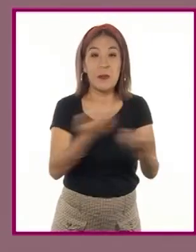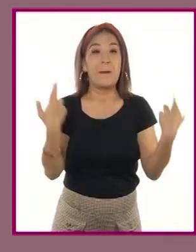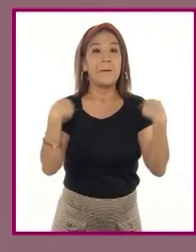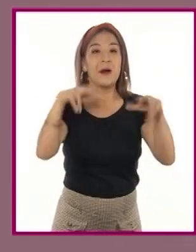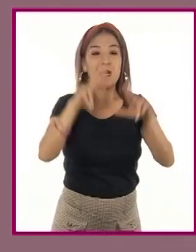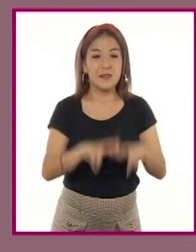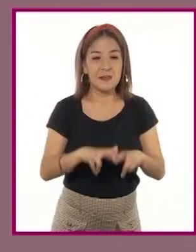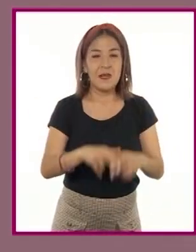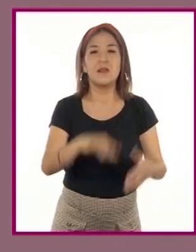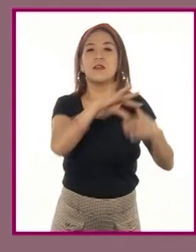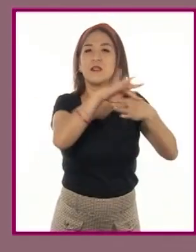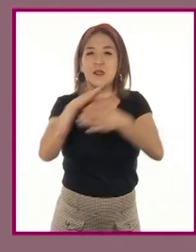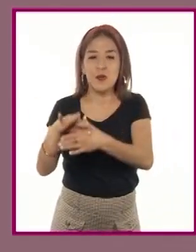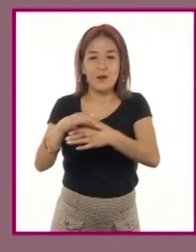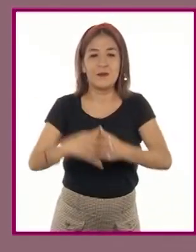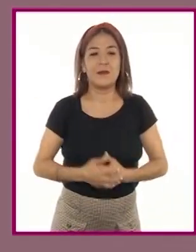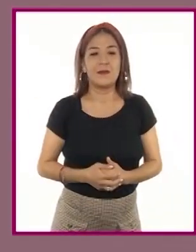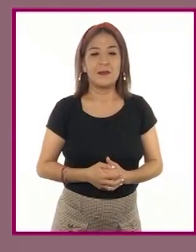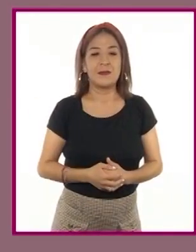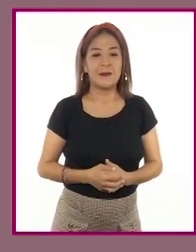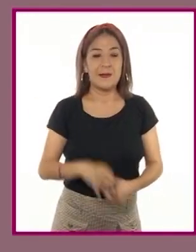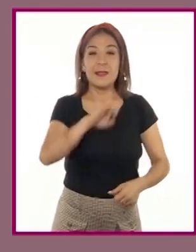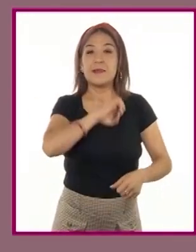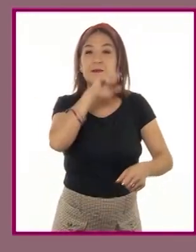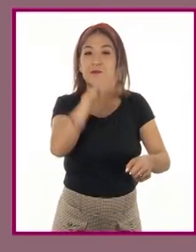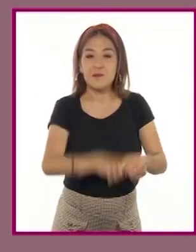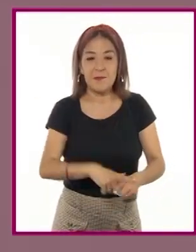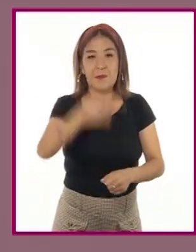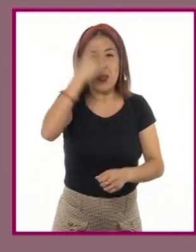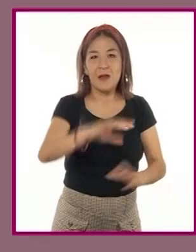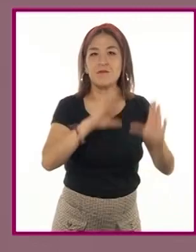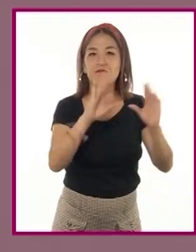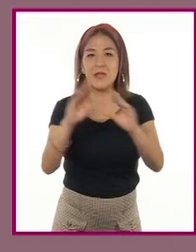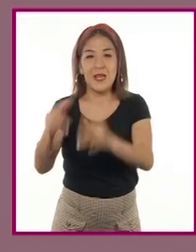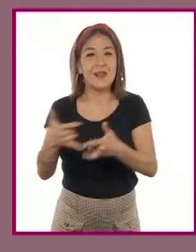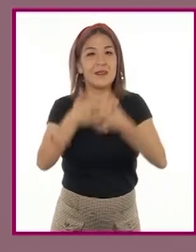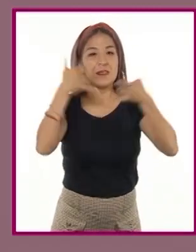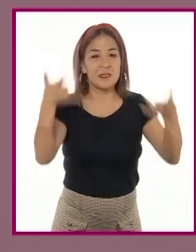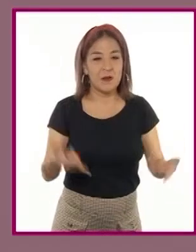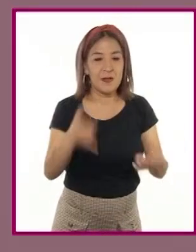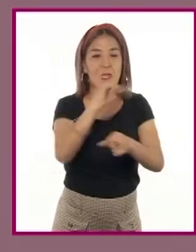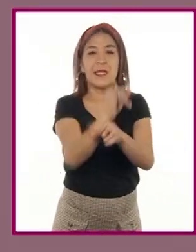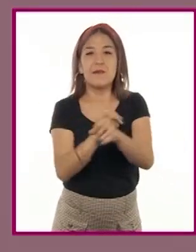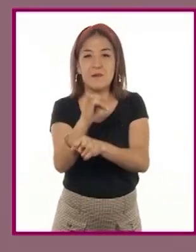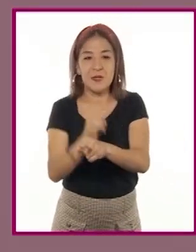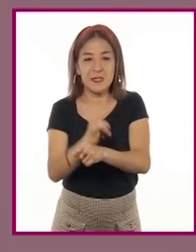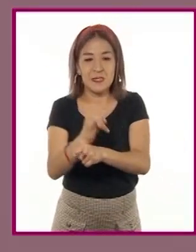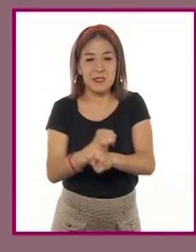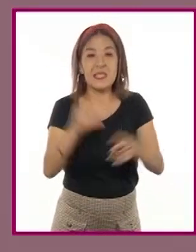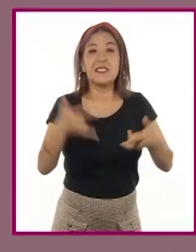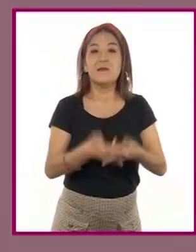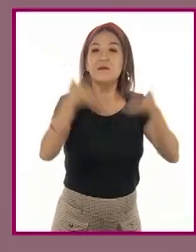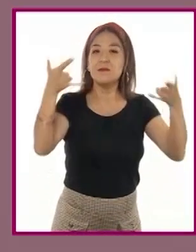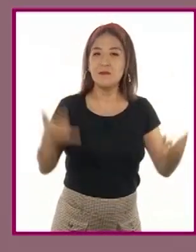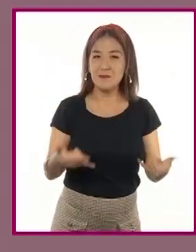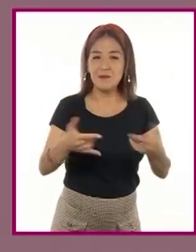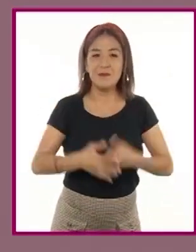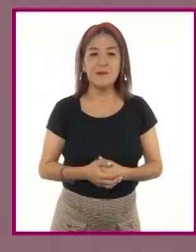maestros, guionistas, especialistas en la enseñanza de la historia, investigadores,